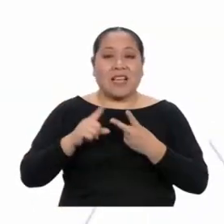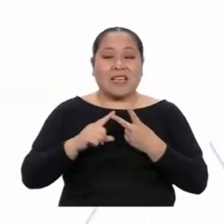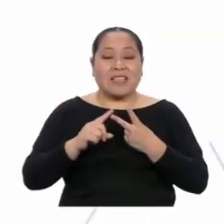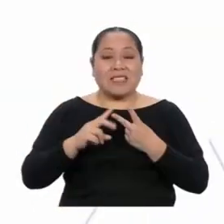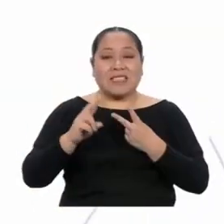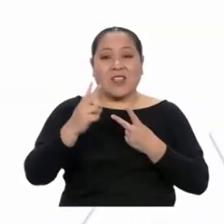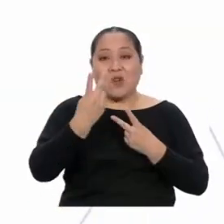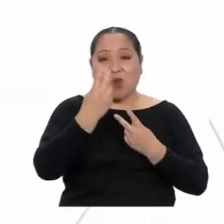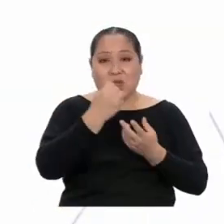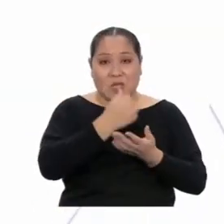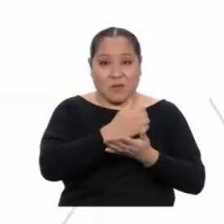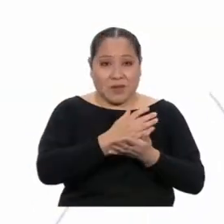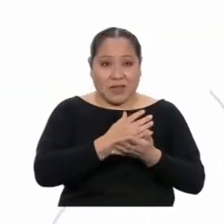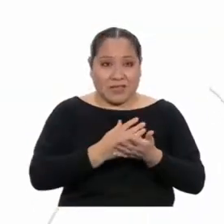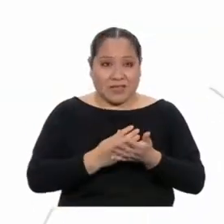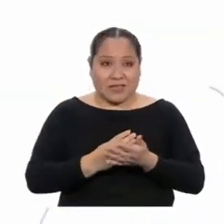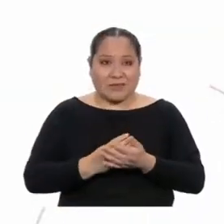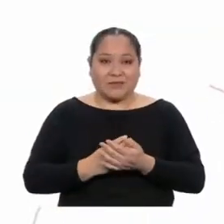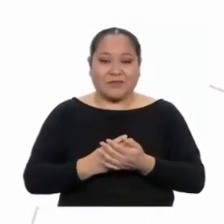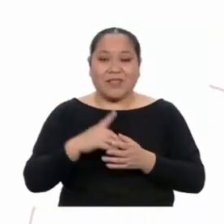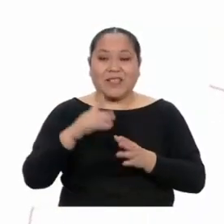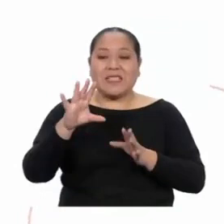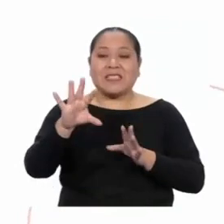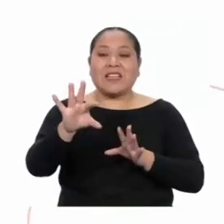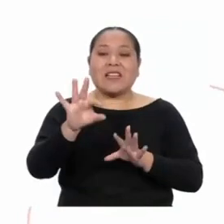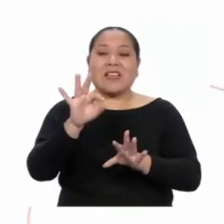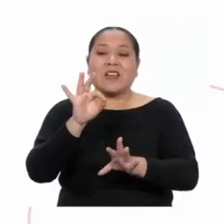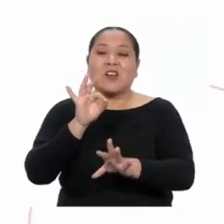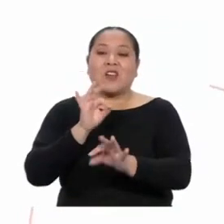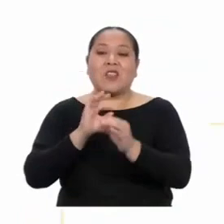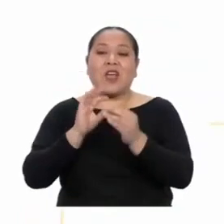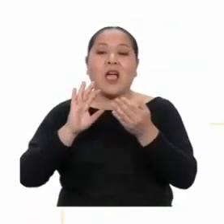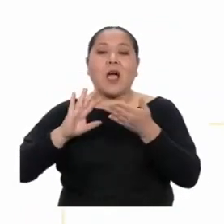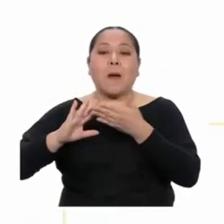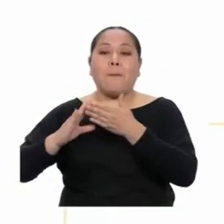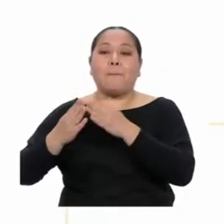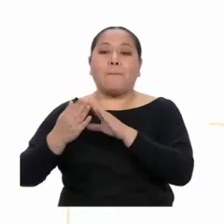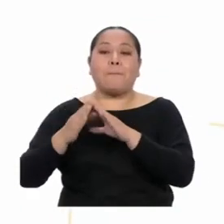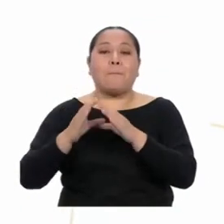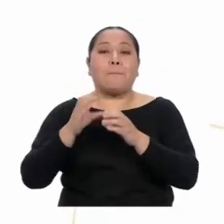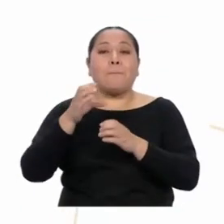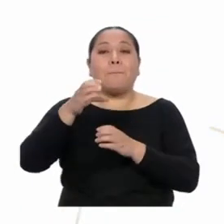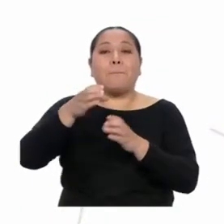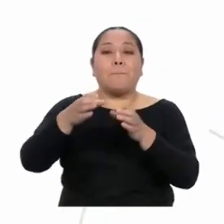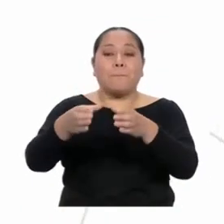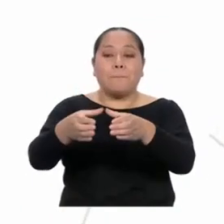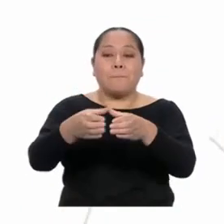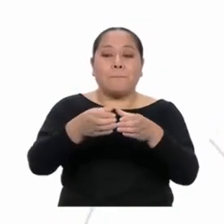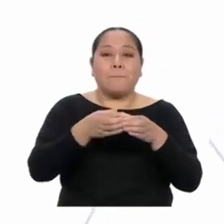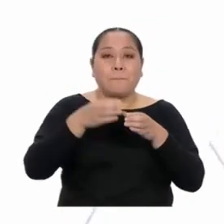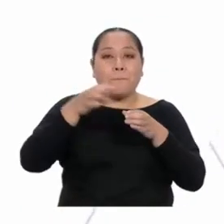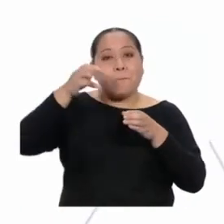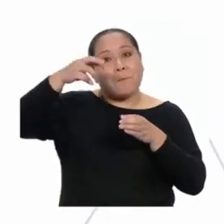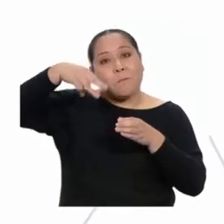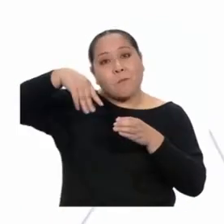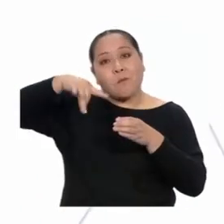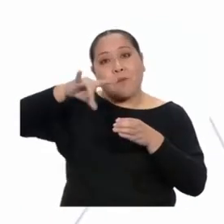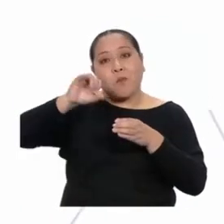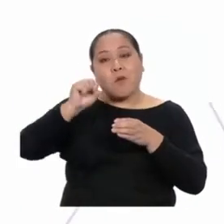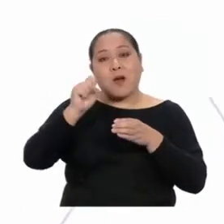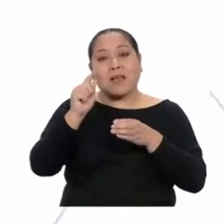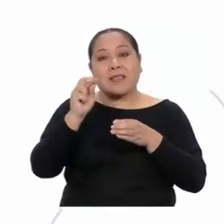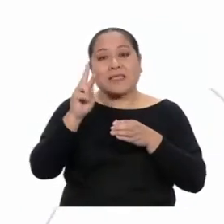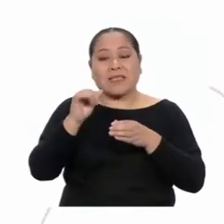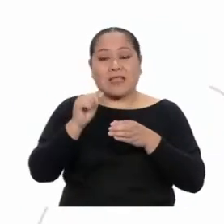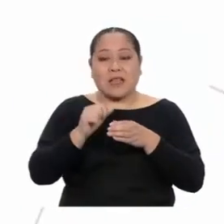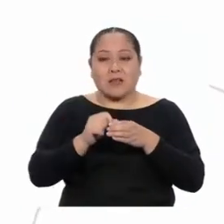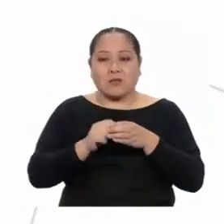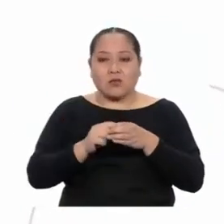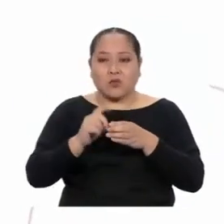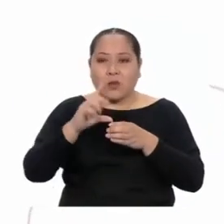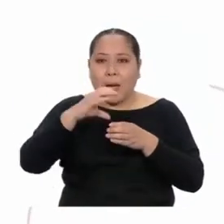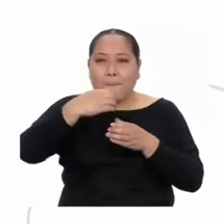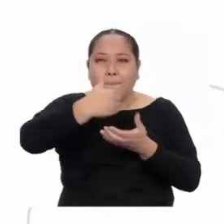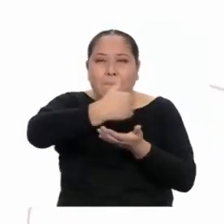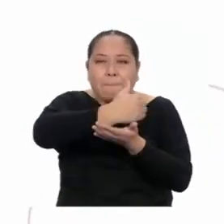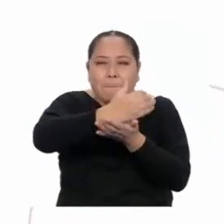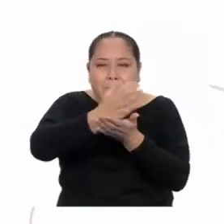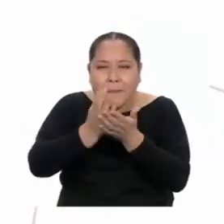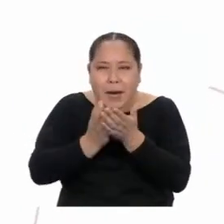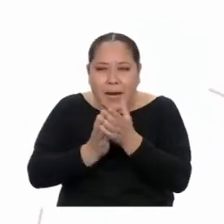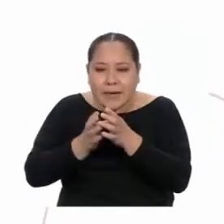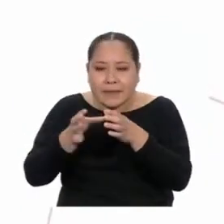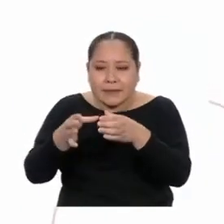número 2 es seleccionar la muestra. Y una muestra es un subconjunto de la población y tiene que